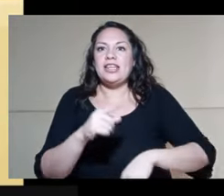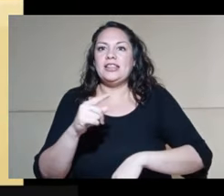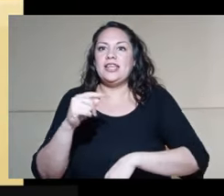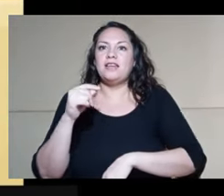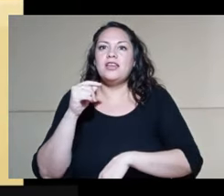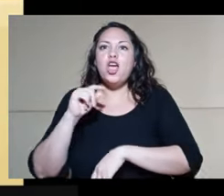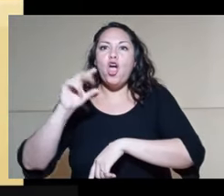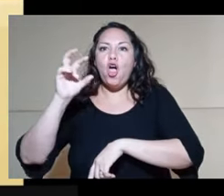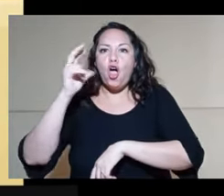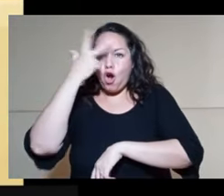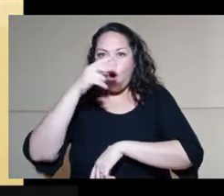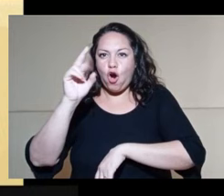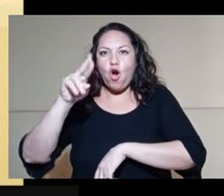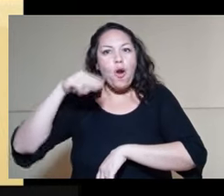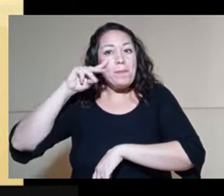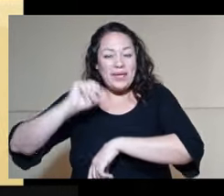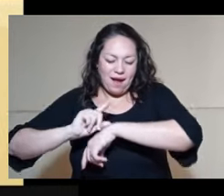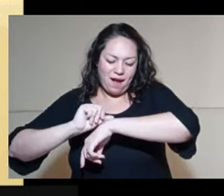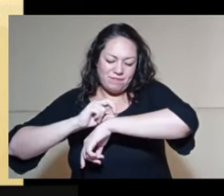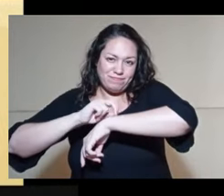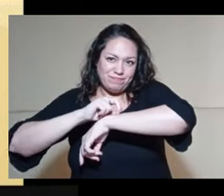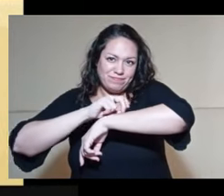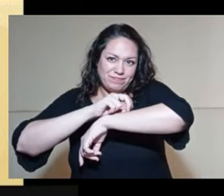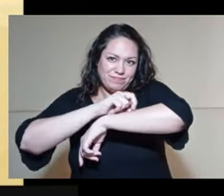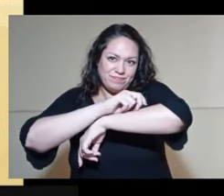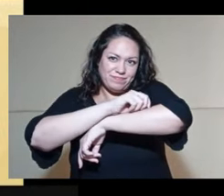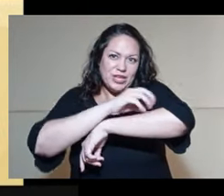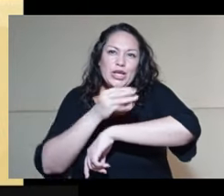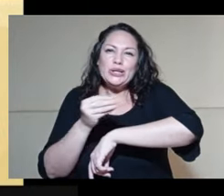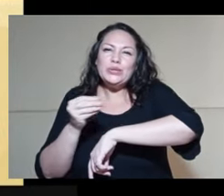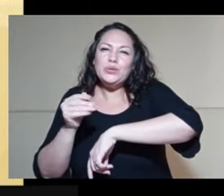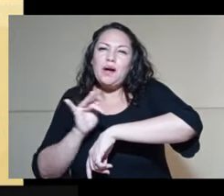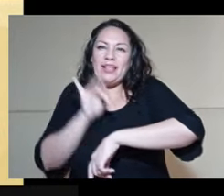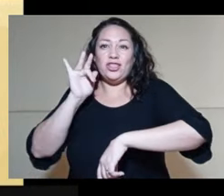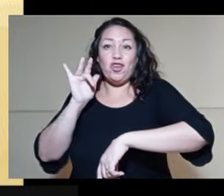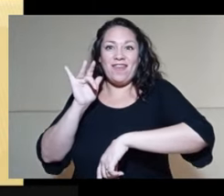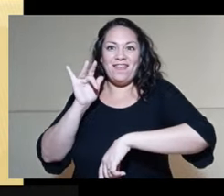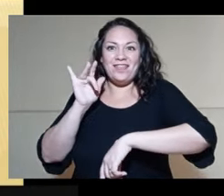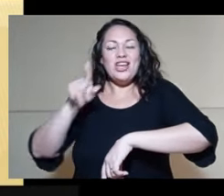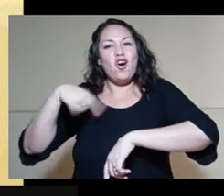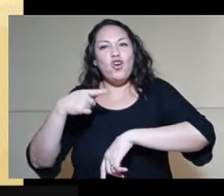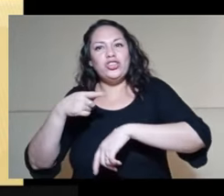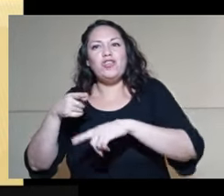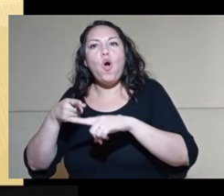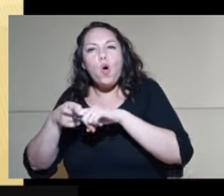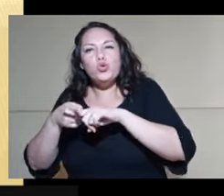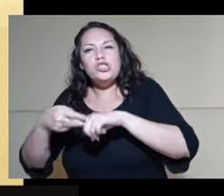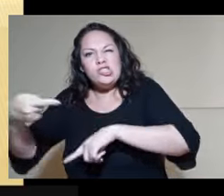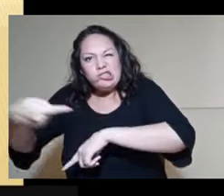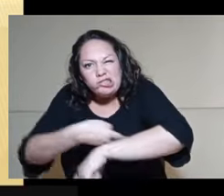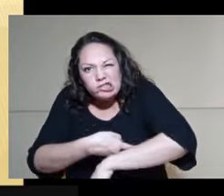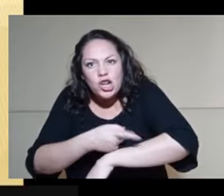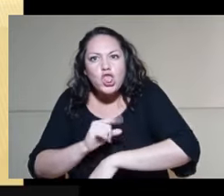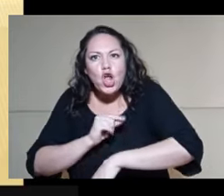cosa es que te claven un cuchillo. Que te claven un cuchillo vas a sentir dolor. Si no sentís dolor y vas a sentir solamente algo